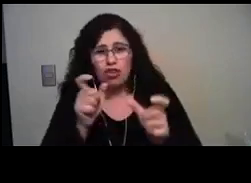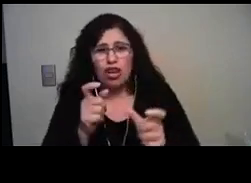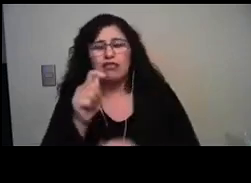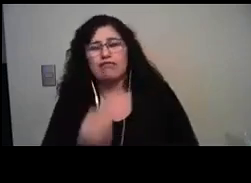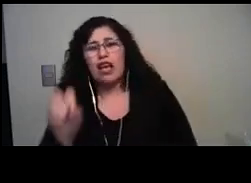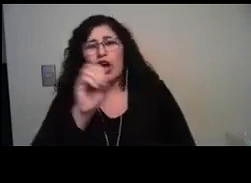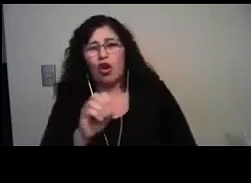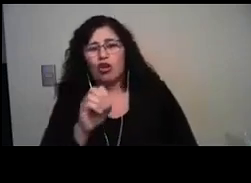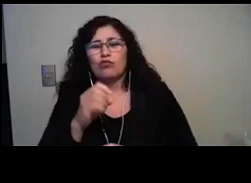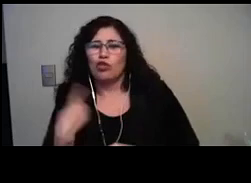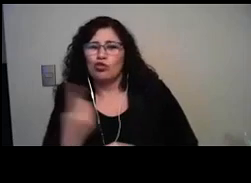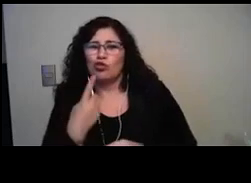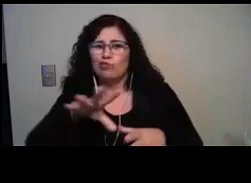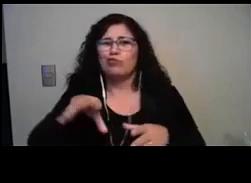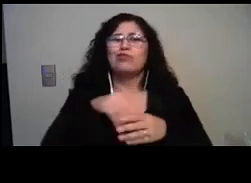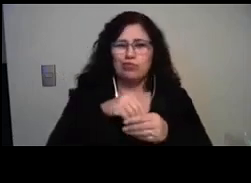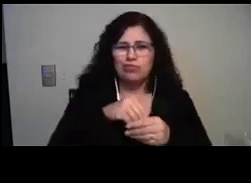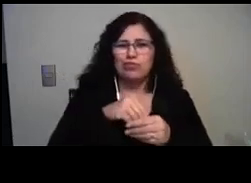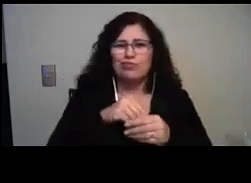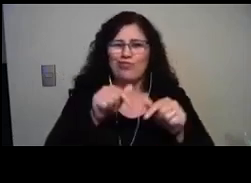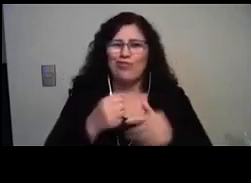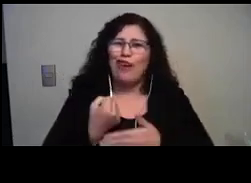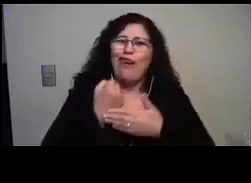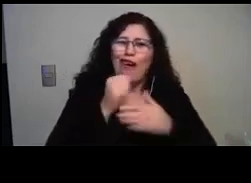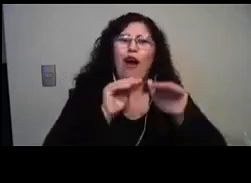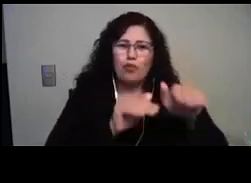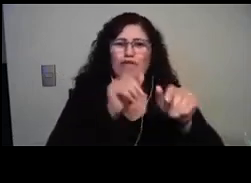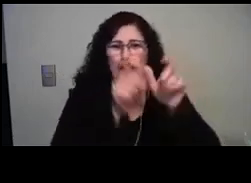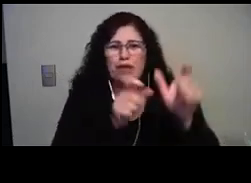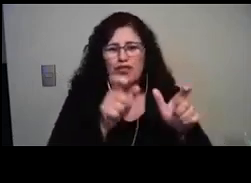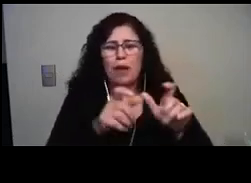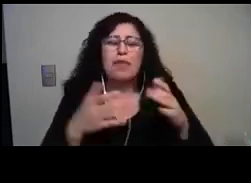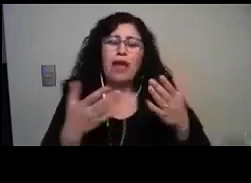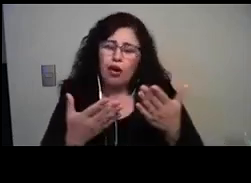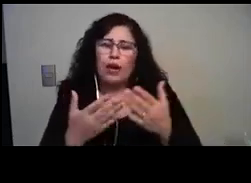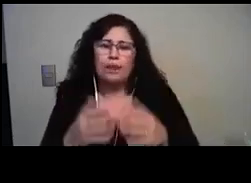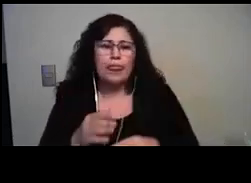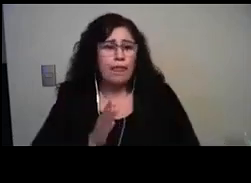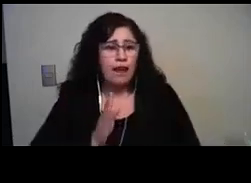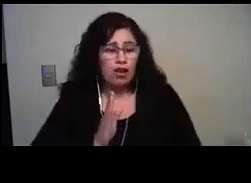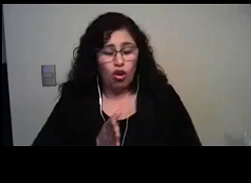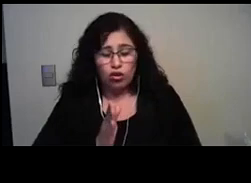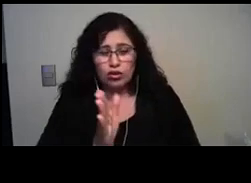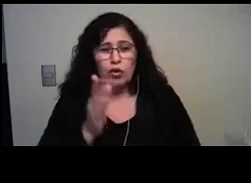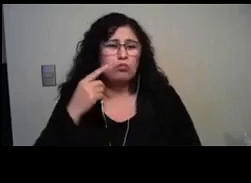donde estamos incluidos nosotros, ¿ya? Recordarles que sigue siendo relevante, ya,